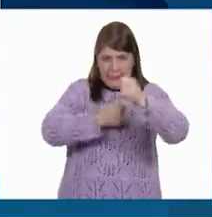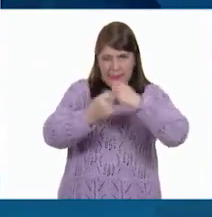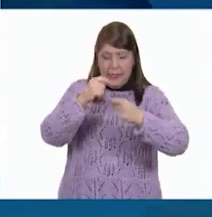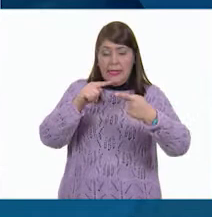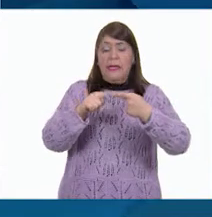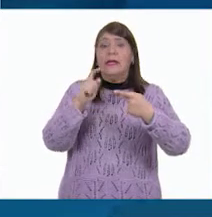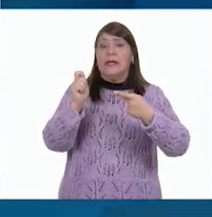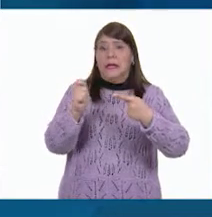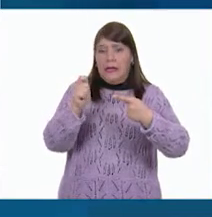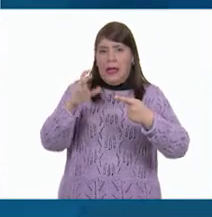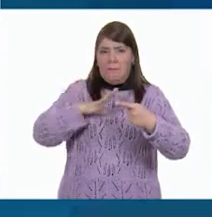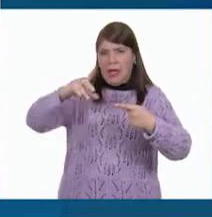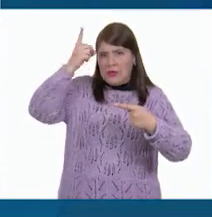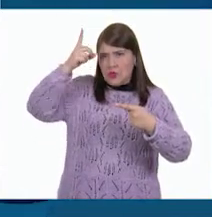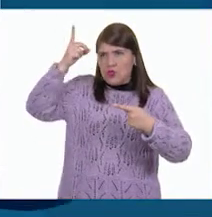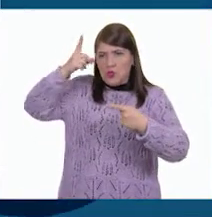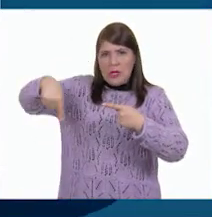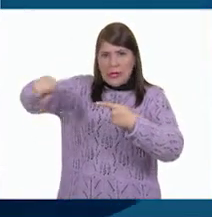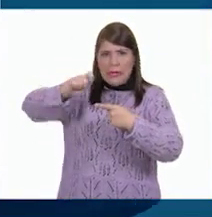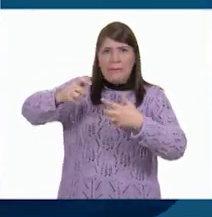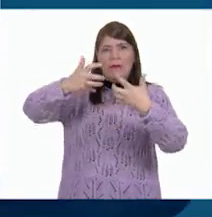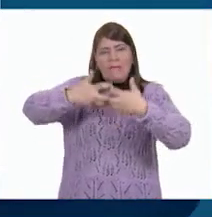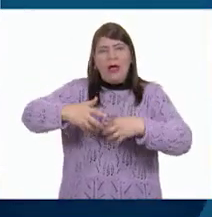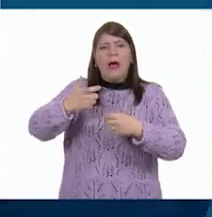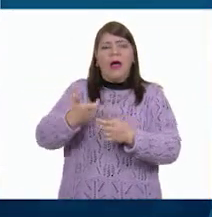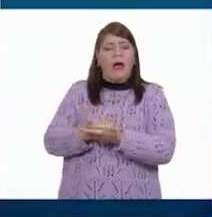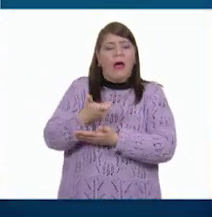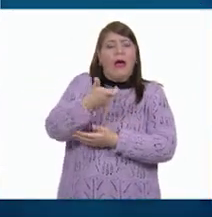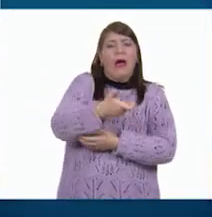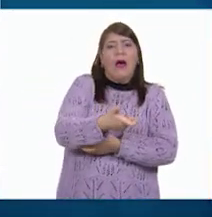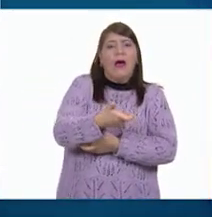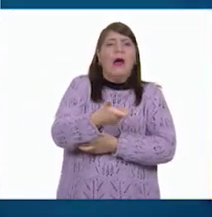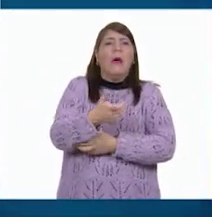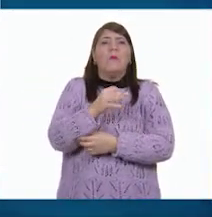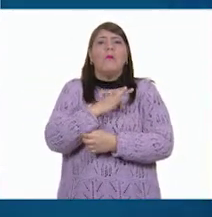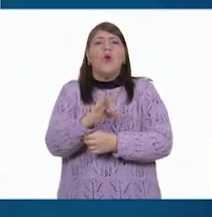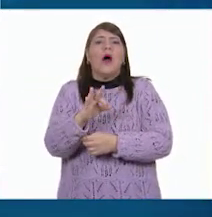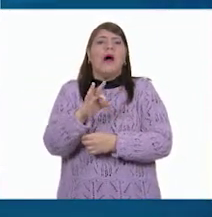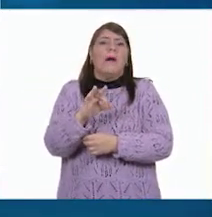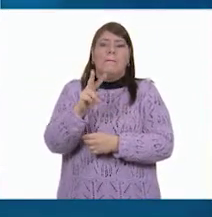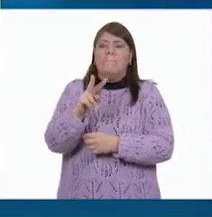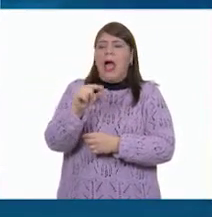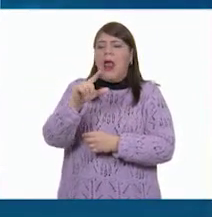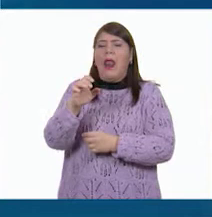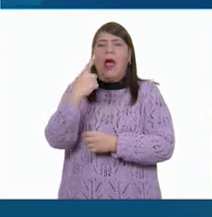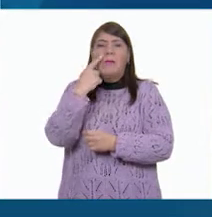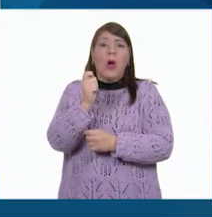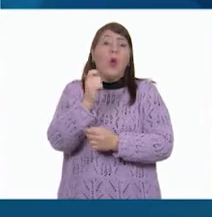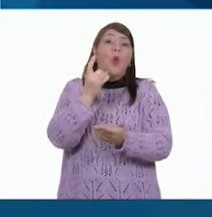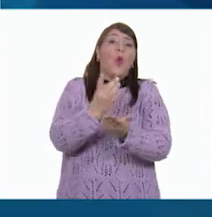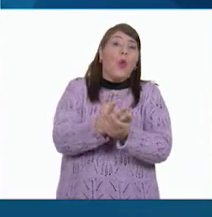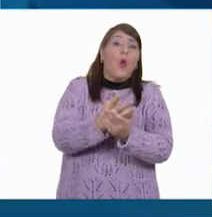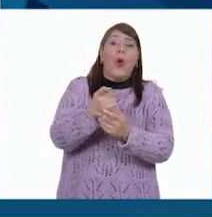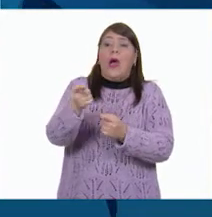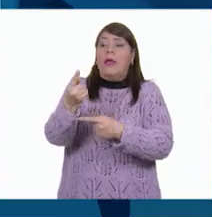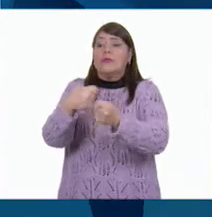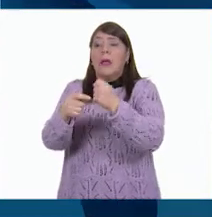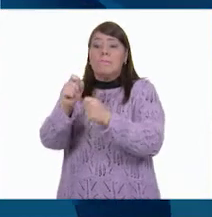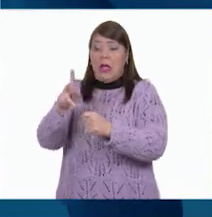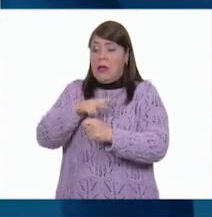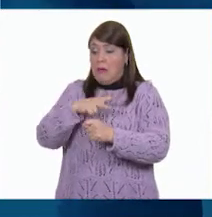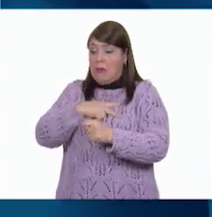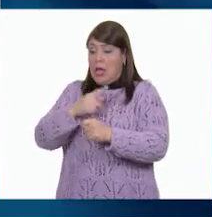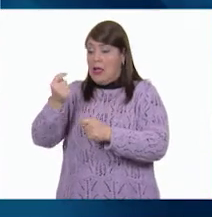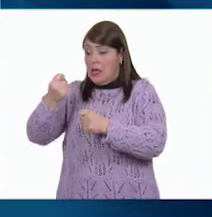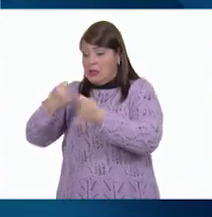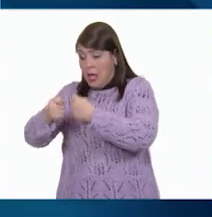los hacendados y dueños de las fábricas podían pagar a sus empleados con vales que se aceptaban solo en las tiendas administradas por ellos mismos,